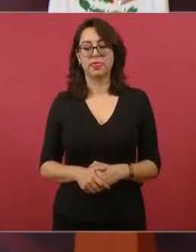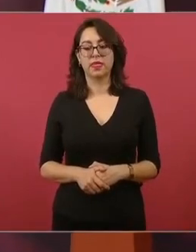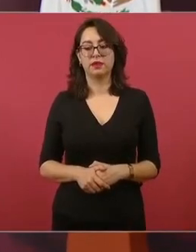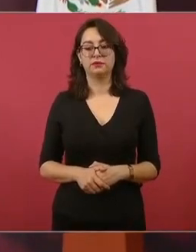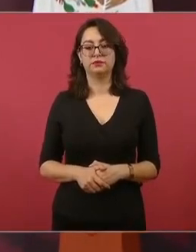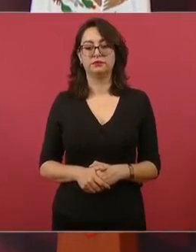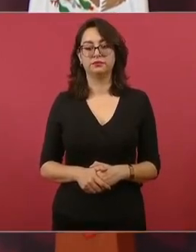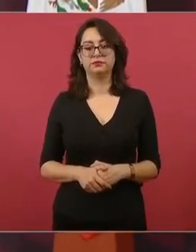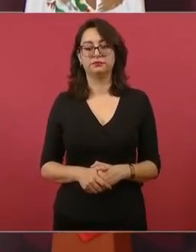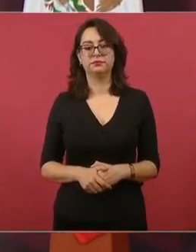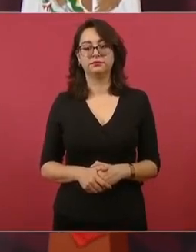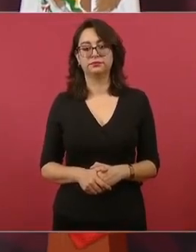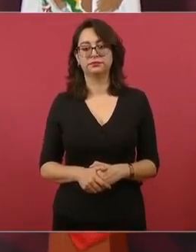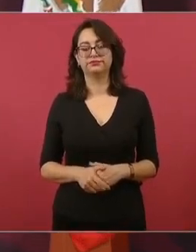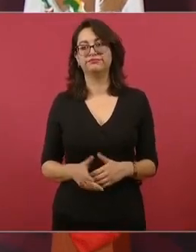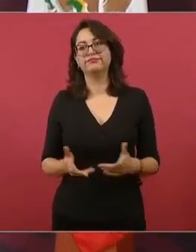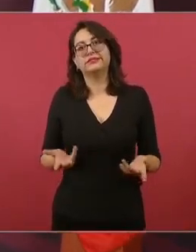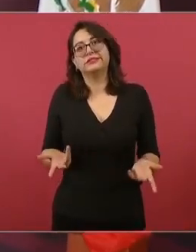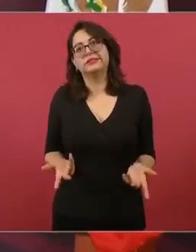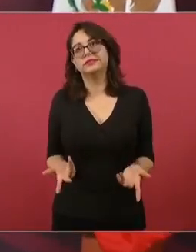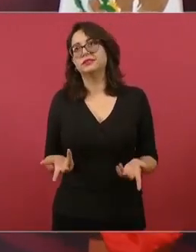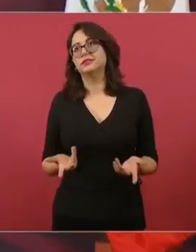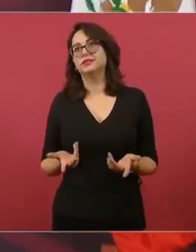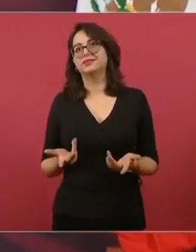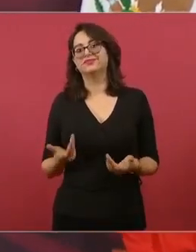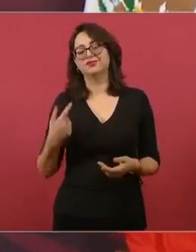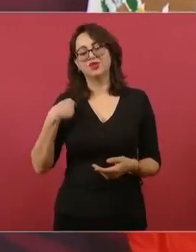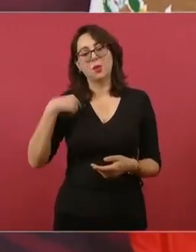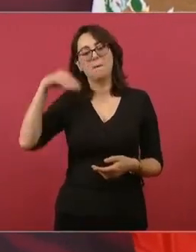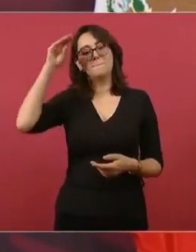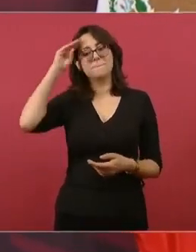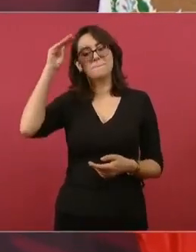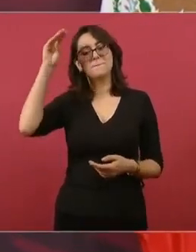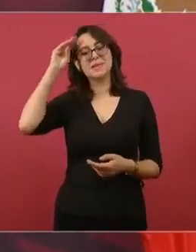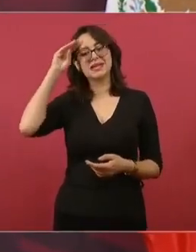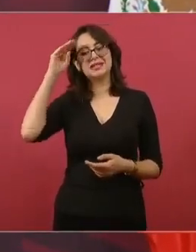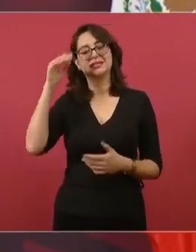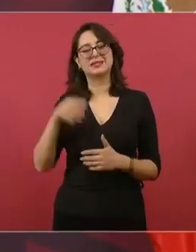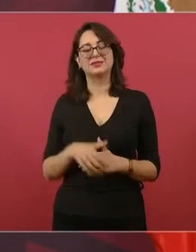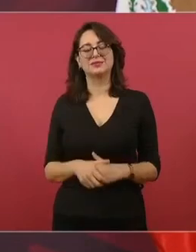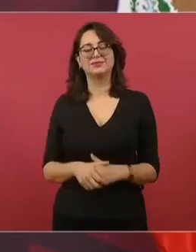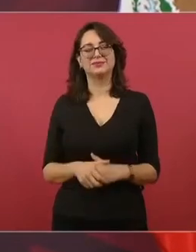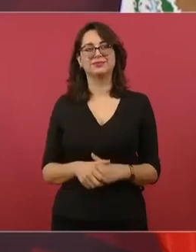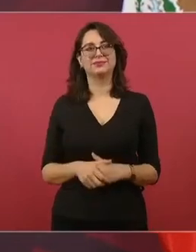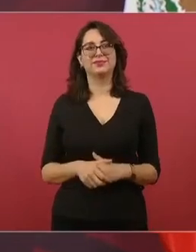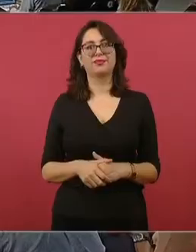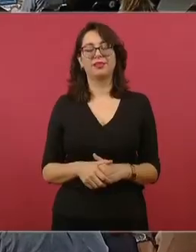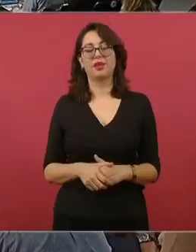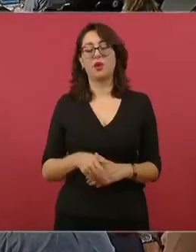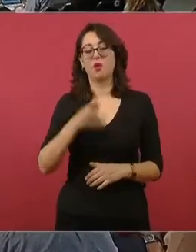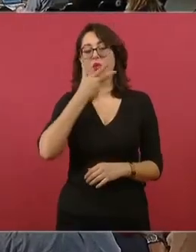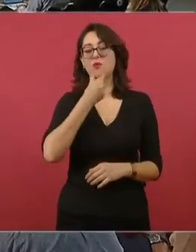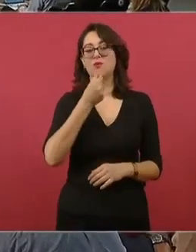no tiene que ver, pero en este caso sí, porque ya cuando estaba enfermo Miguel de la